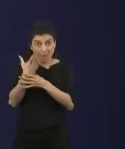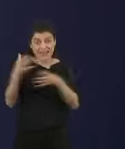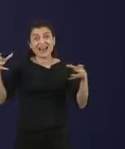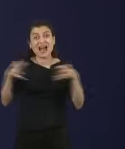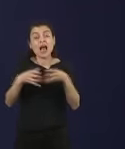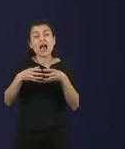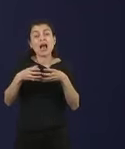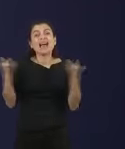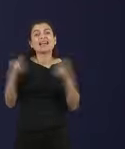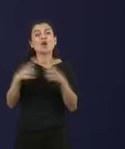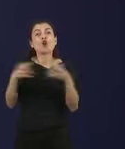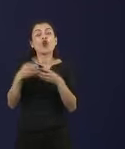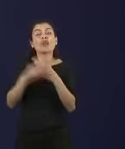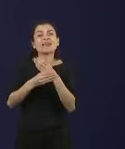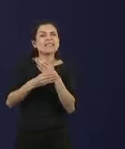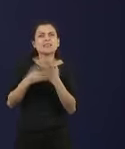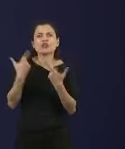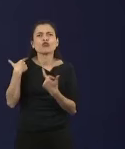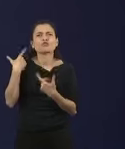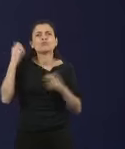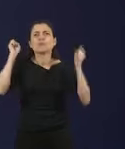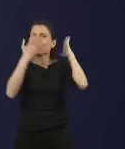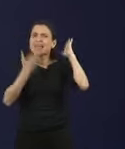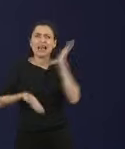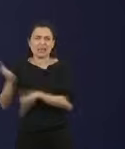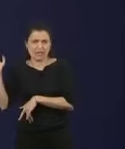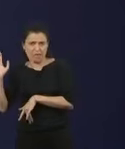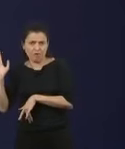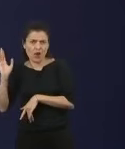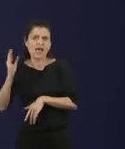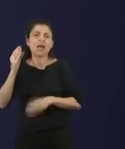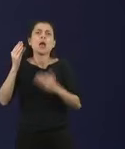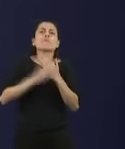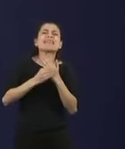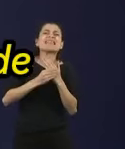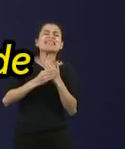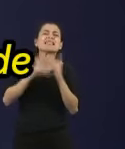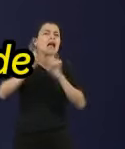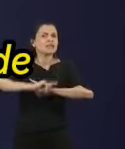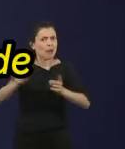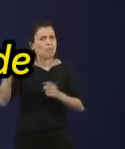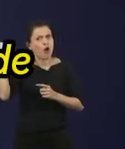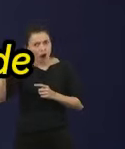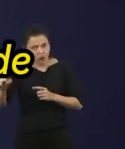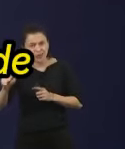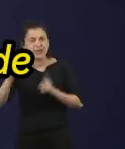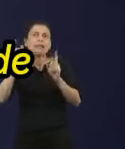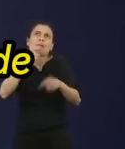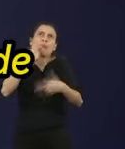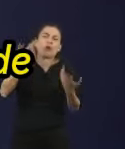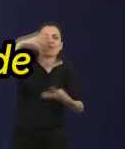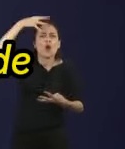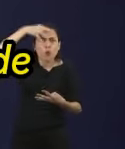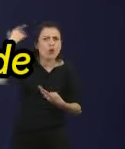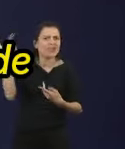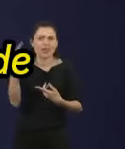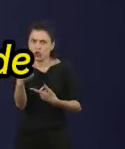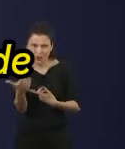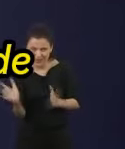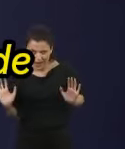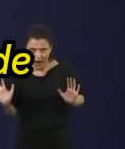trabajo y la ministra tampoco no fueron los únicos la ministra bullrich tampoco participó de la reunión de gabinete